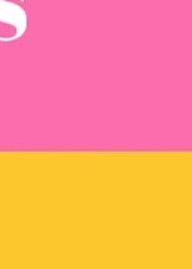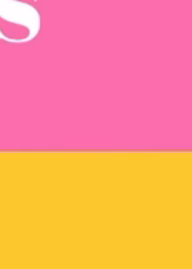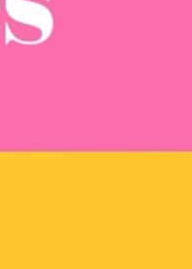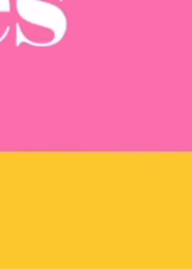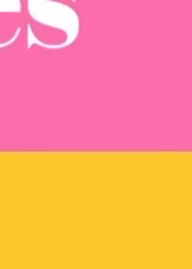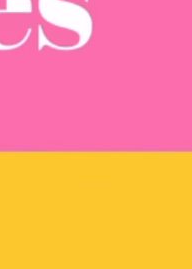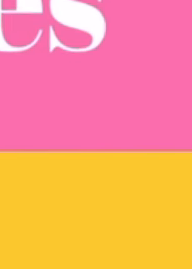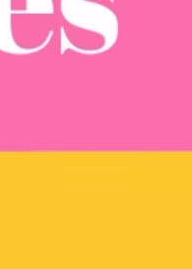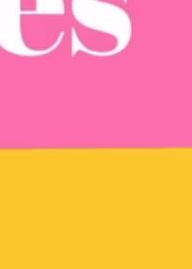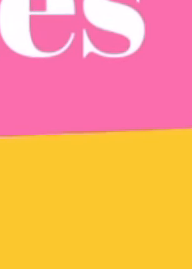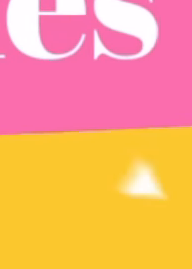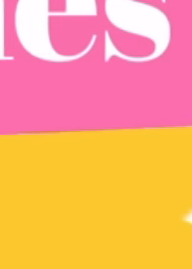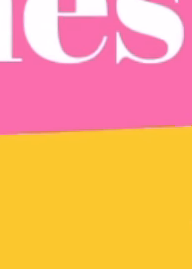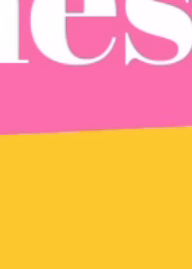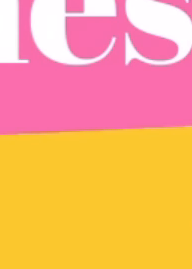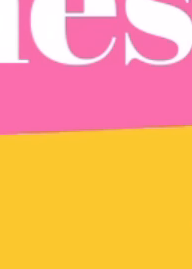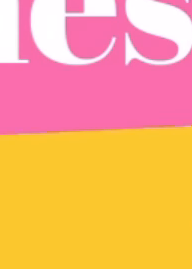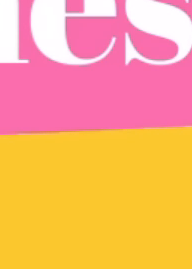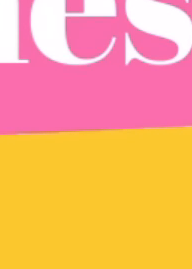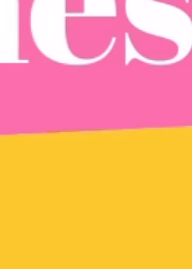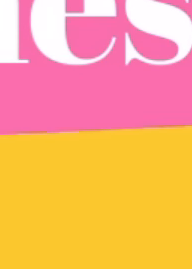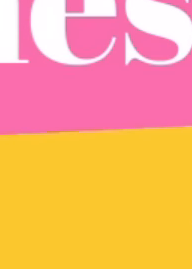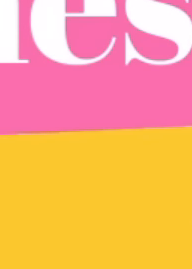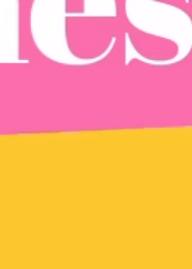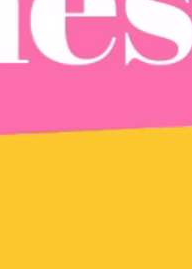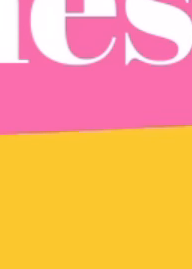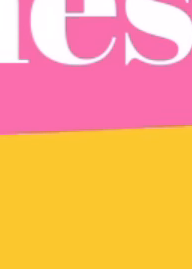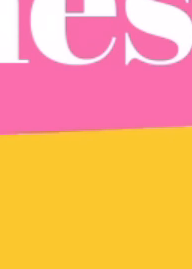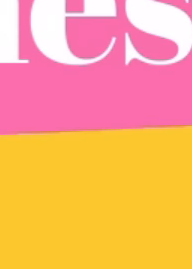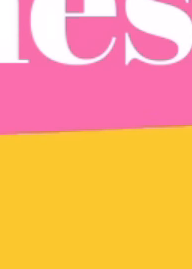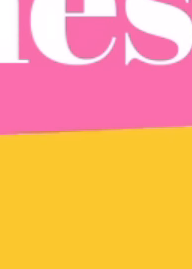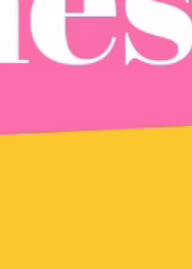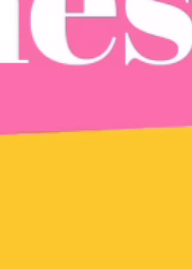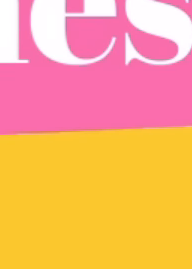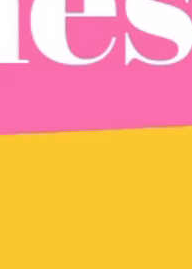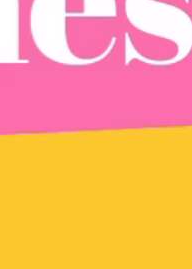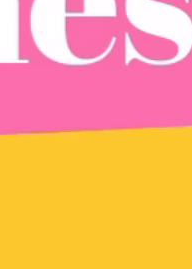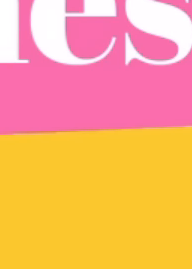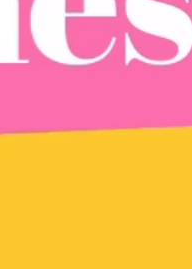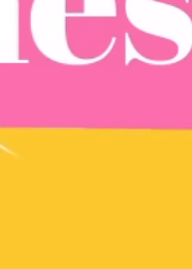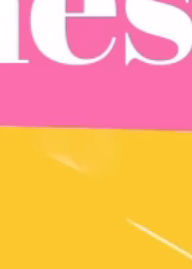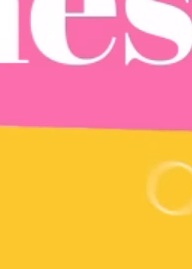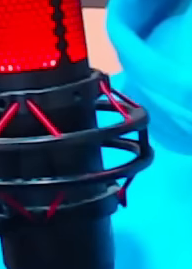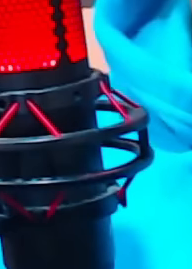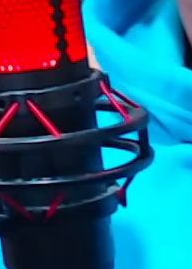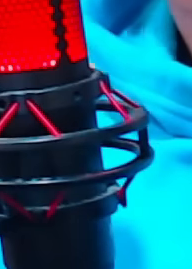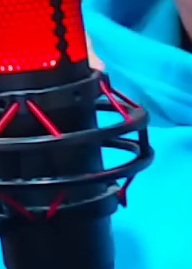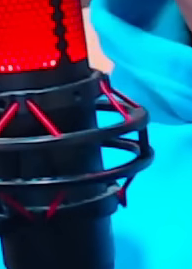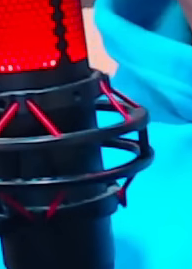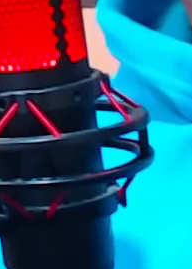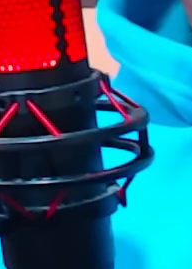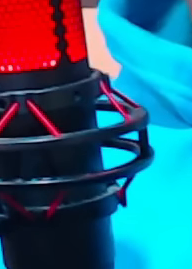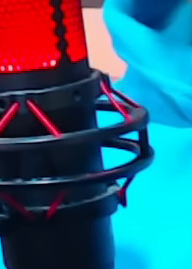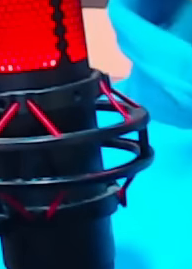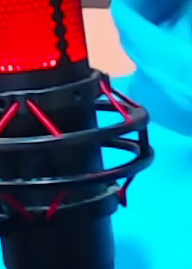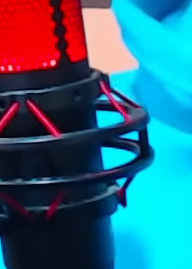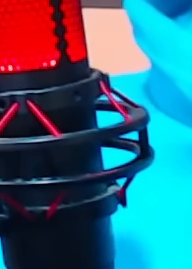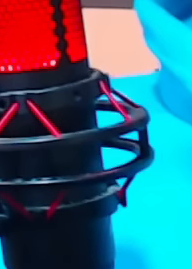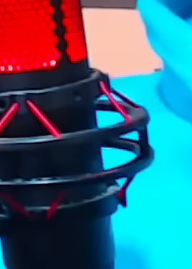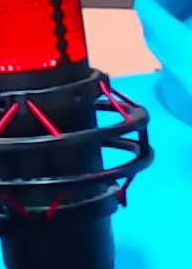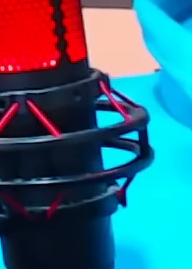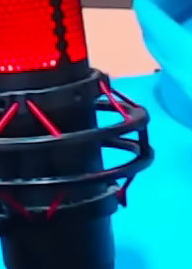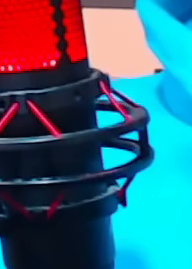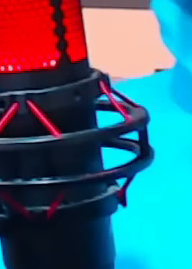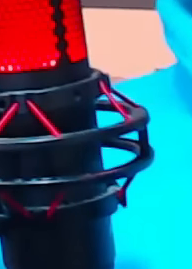Sacúdete en tu cripta. We are Sudamerican Rockers. Muy buenas a todos.